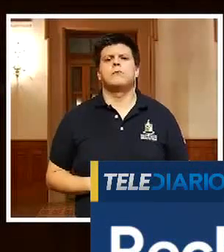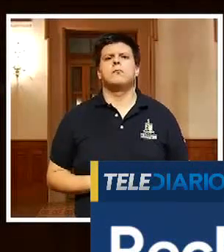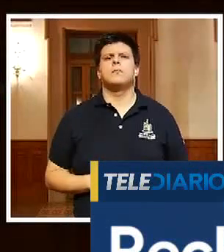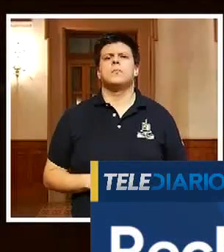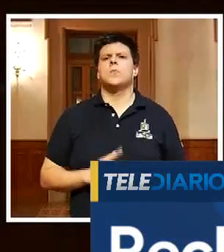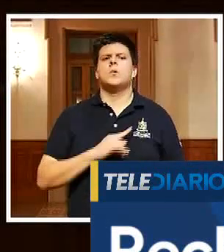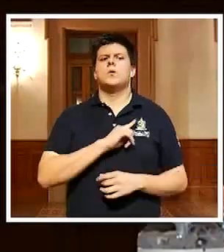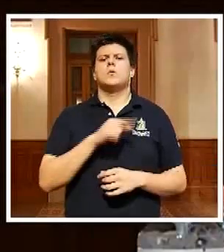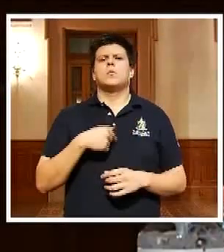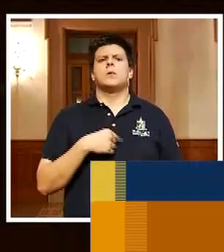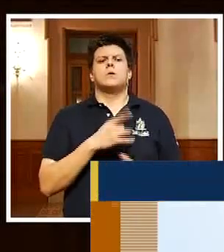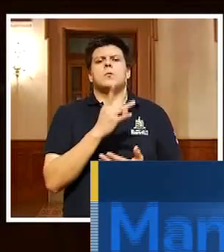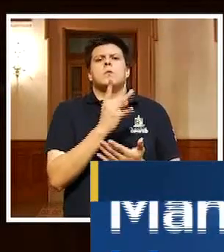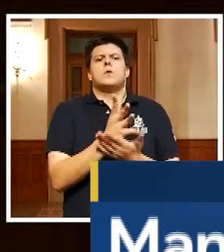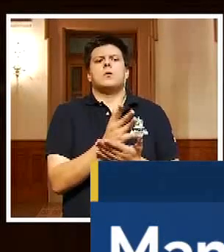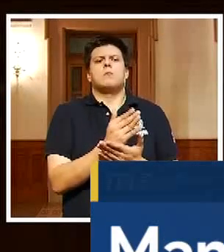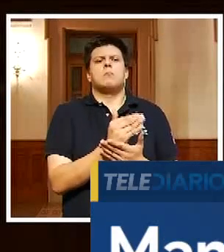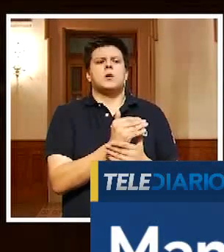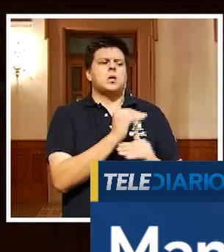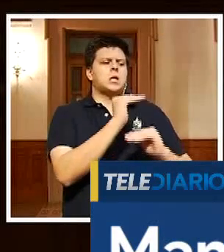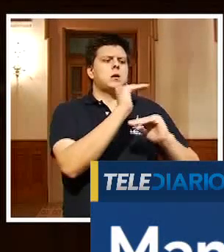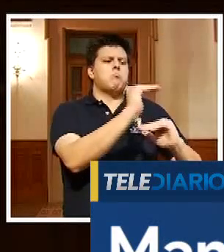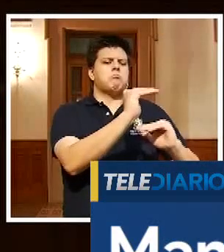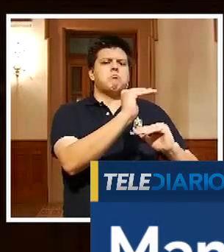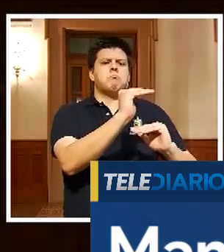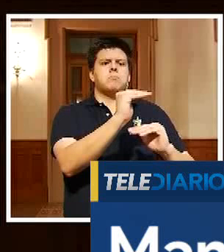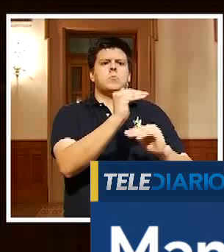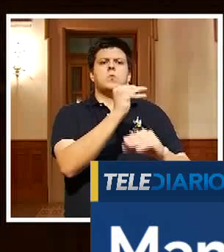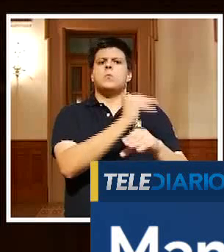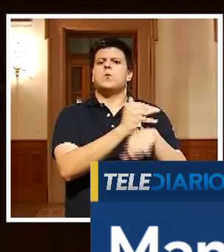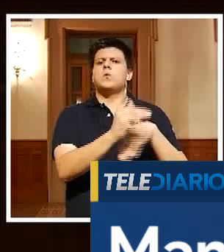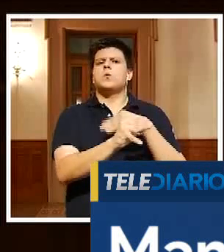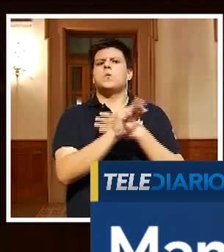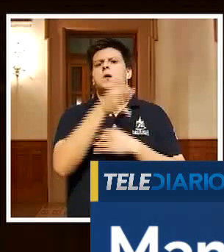solo restringimos las actividades de los eventos sociales